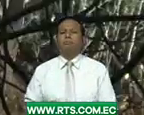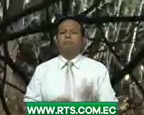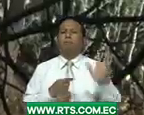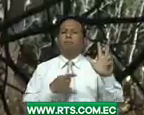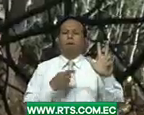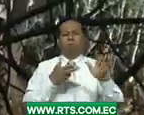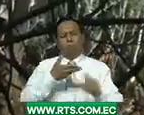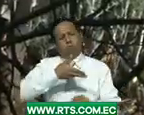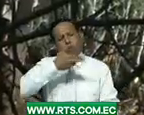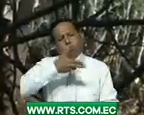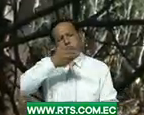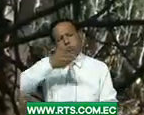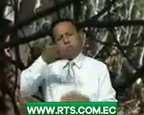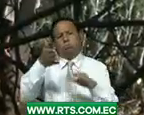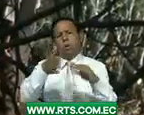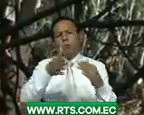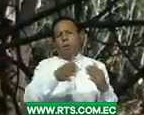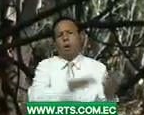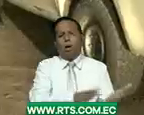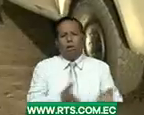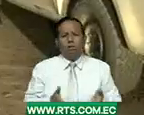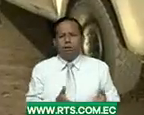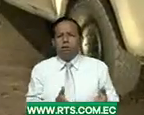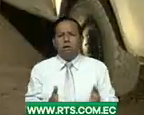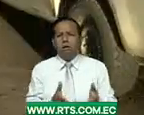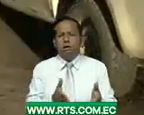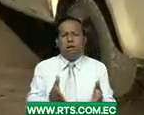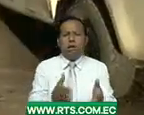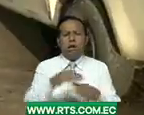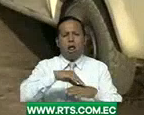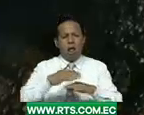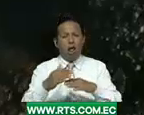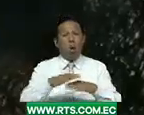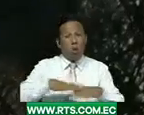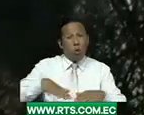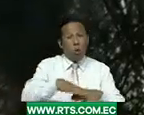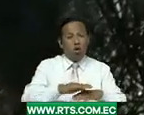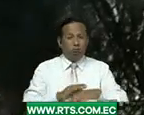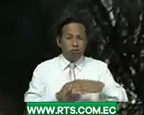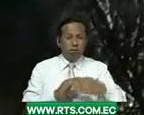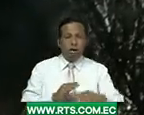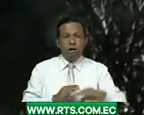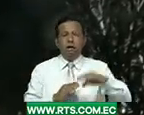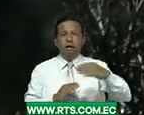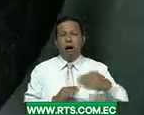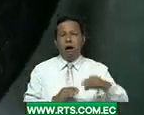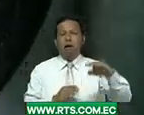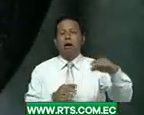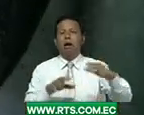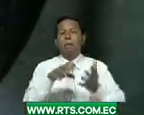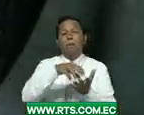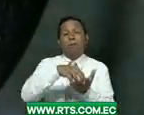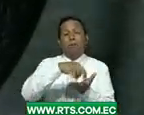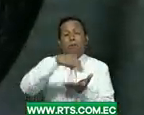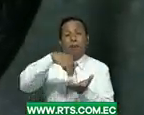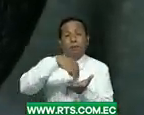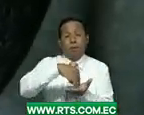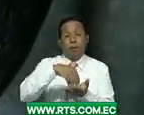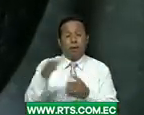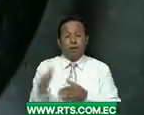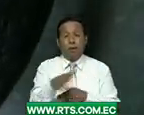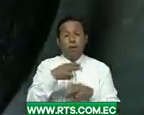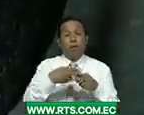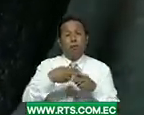3 personas fueron acribilladas a tiros en una vía de tercer orden en una zona montañosa de Montecristi en la provincia de Manabí. La policía nos pidió el favor